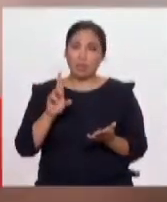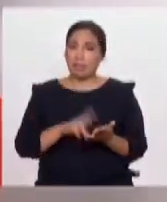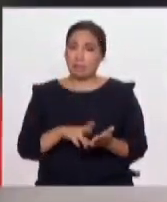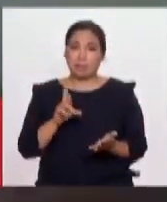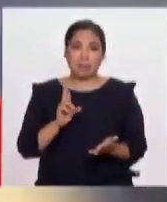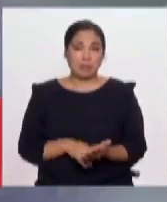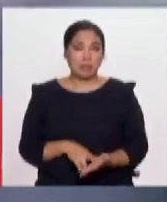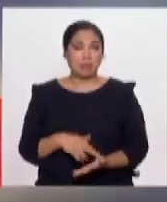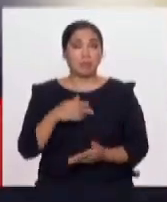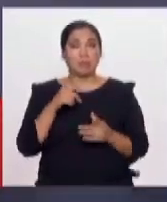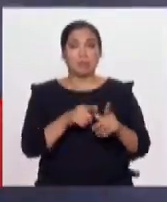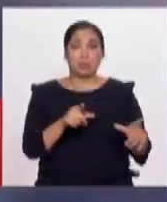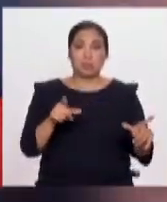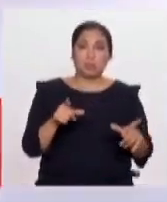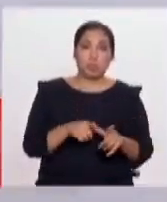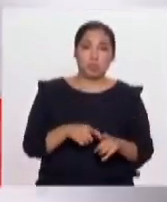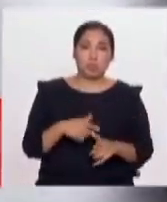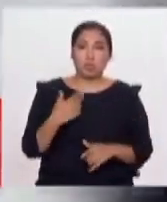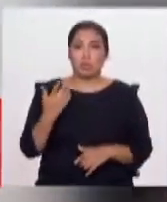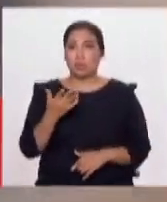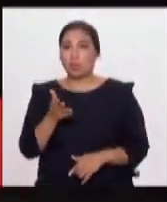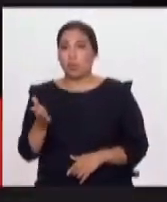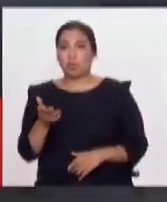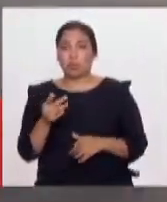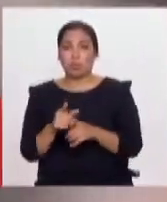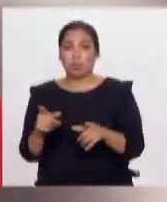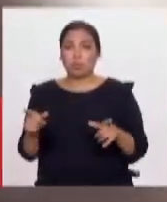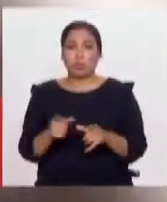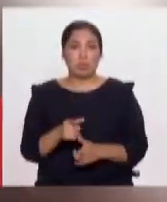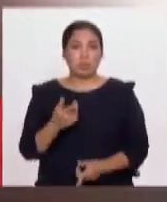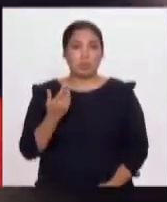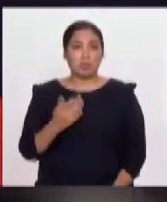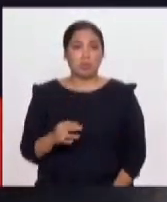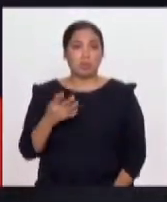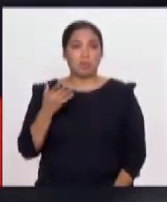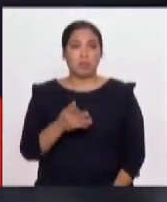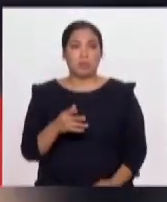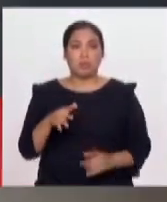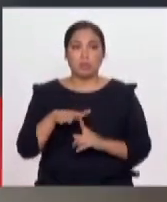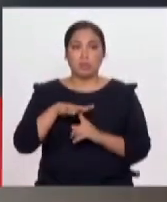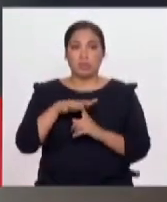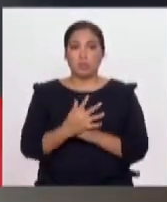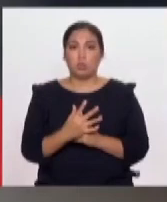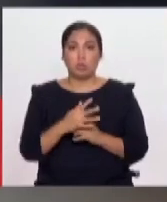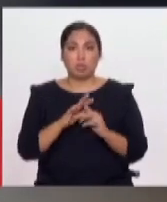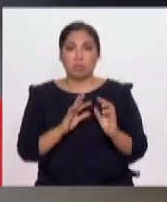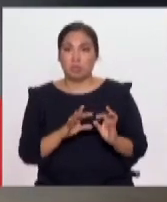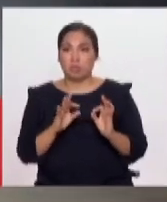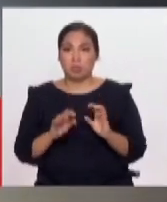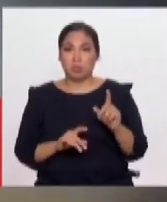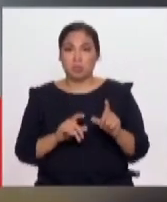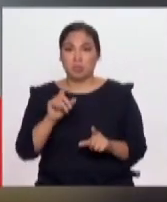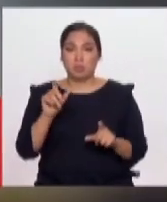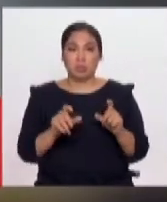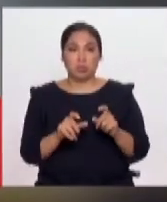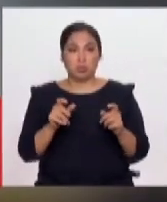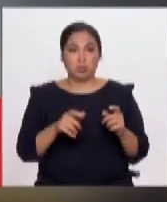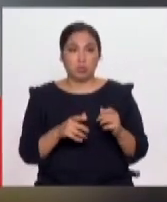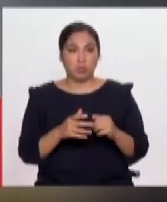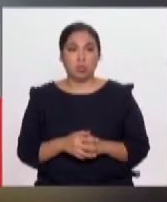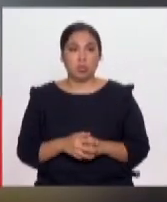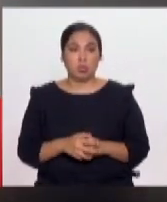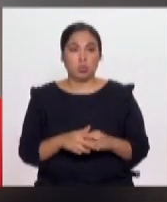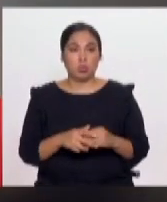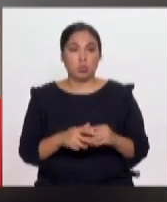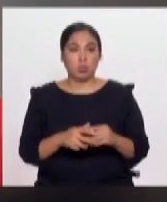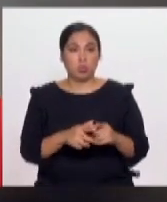reiteradas tanto de un lugar a otro lugar. Sin embargo, ante esta situación, por los mismos ciudadanos que se encontraban en